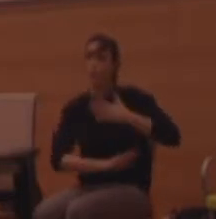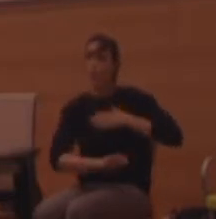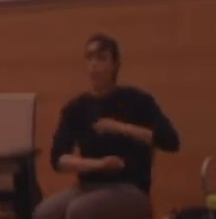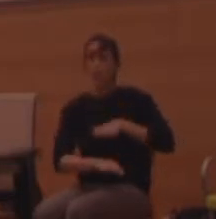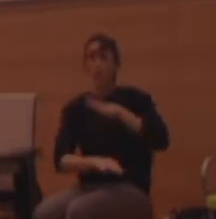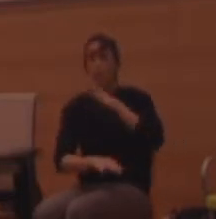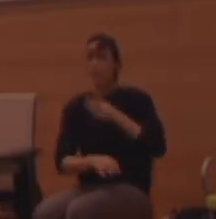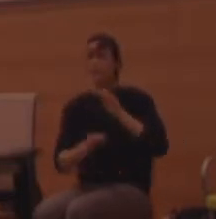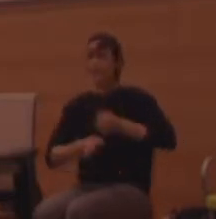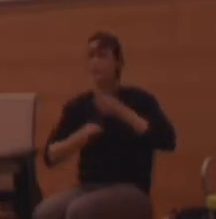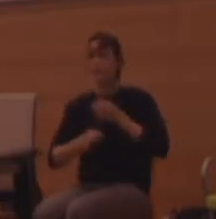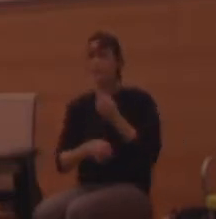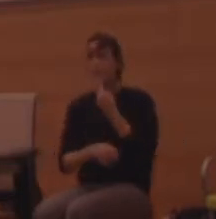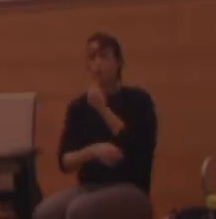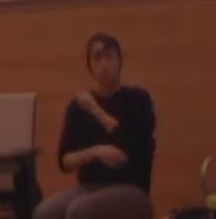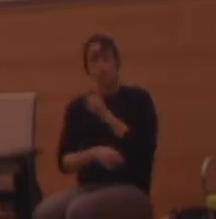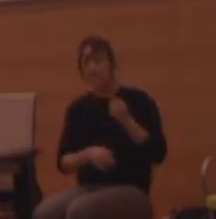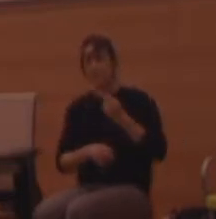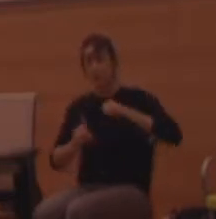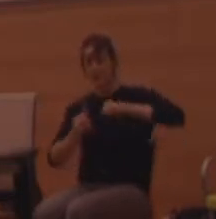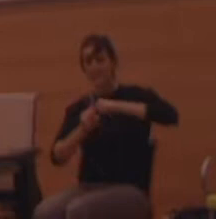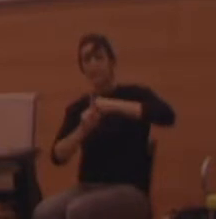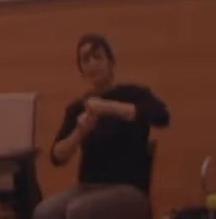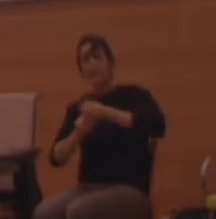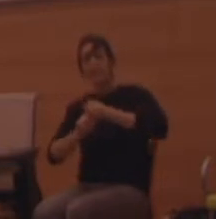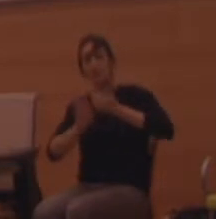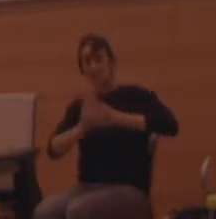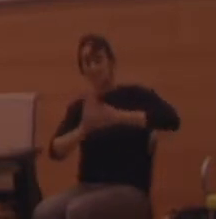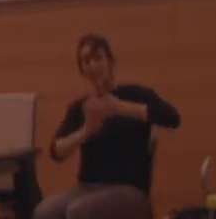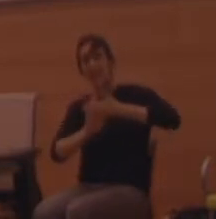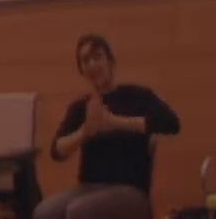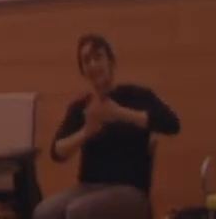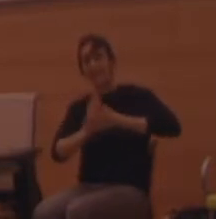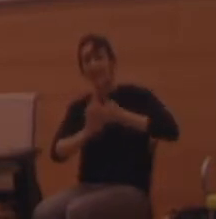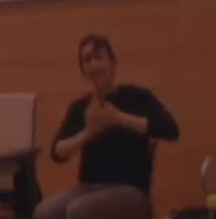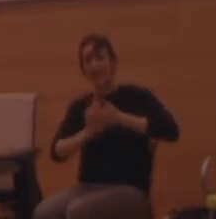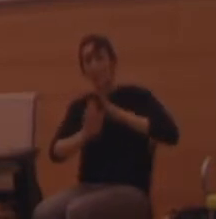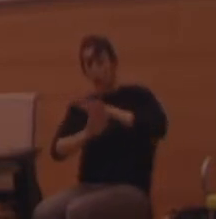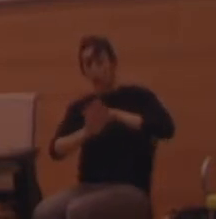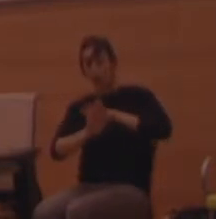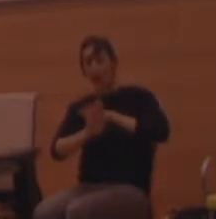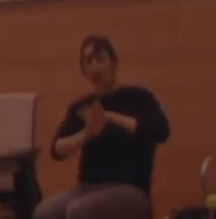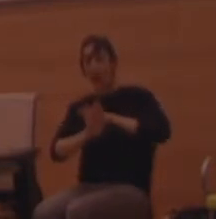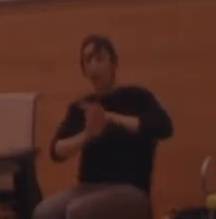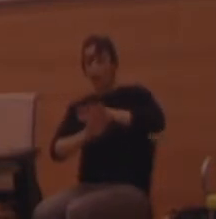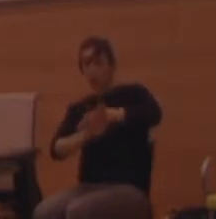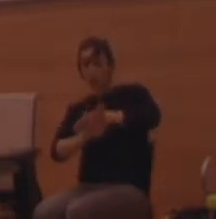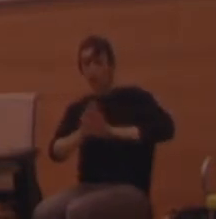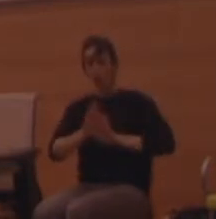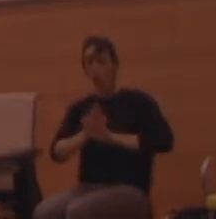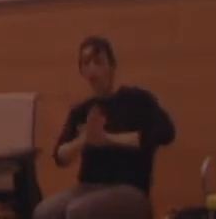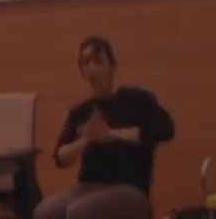que siempre va a haber un aumento de las presiones plantares dirigidas a otras zonas del pie. Y